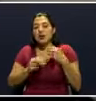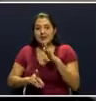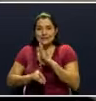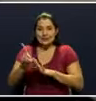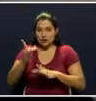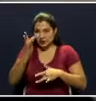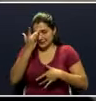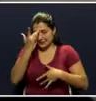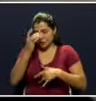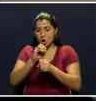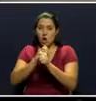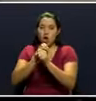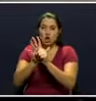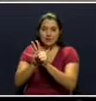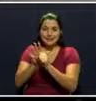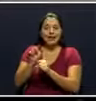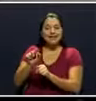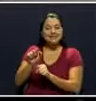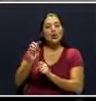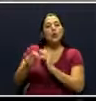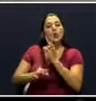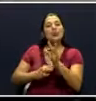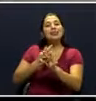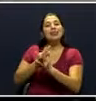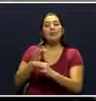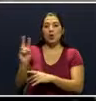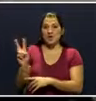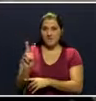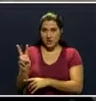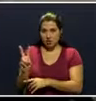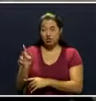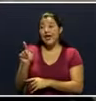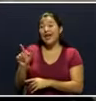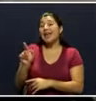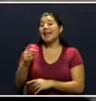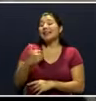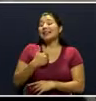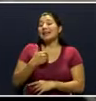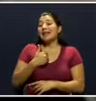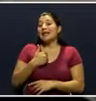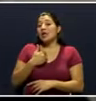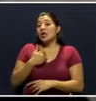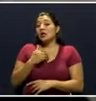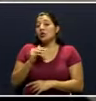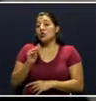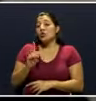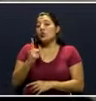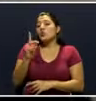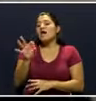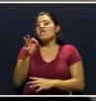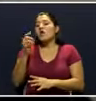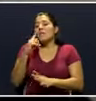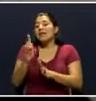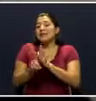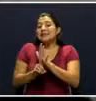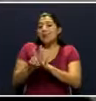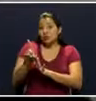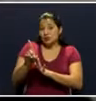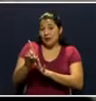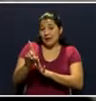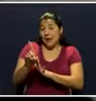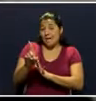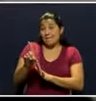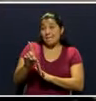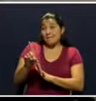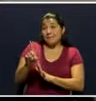lo conocen, que tiene un comportamiento que para nosotros los que estudiamos permanentemente